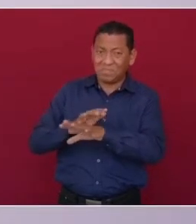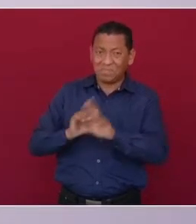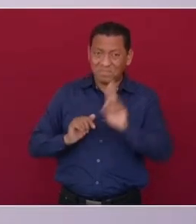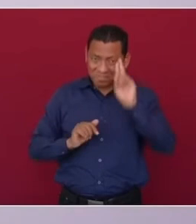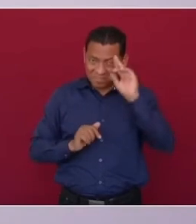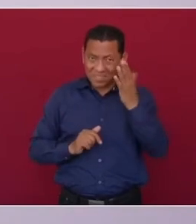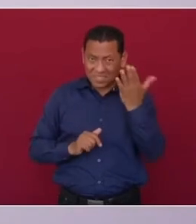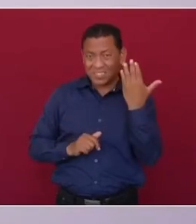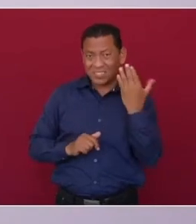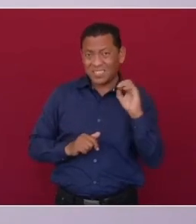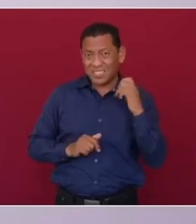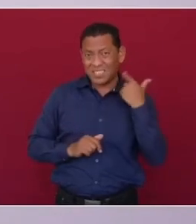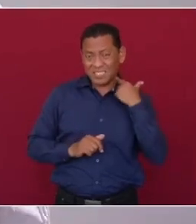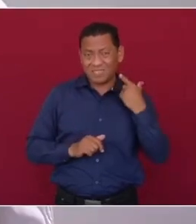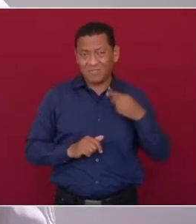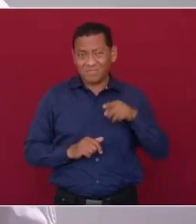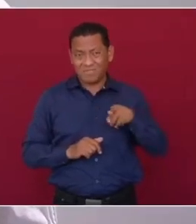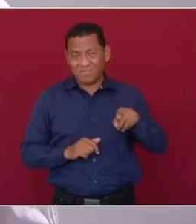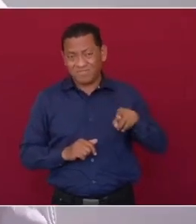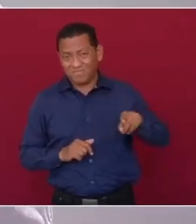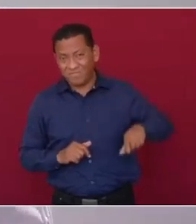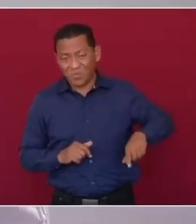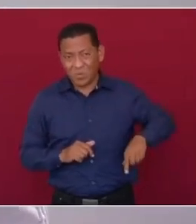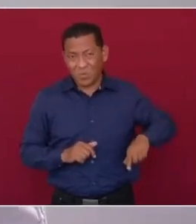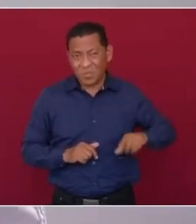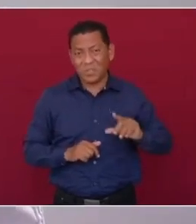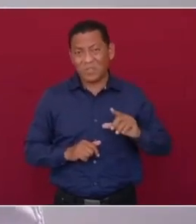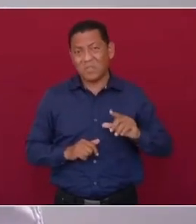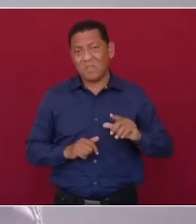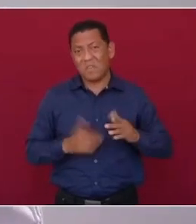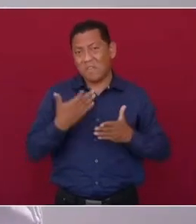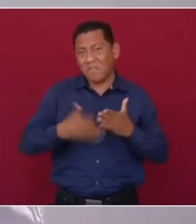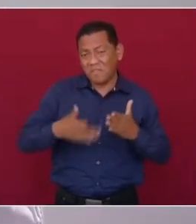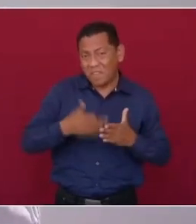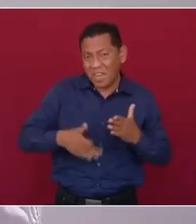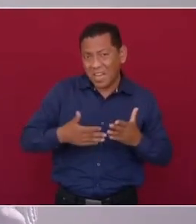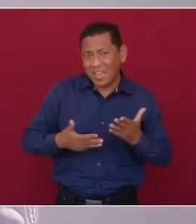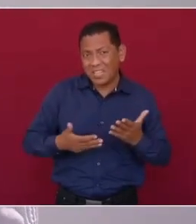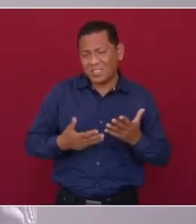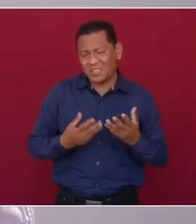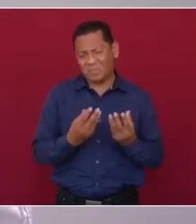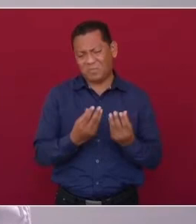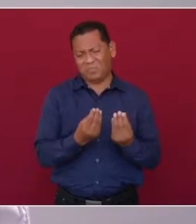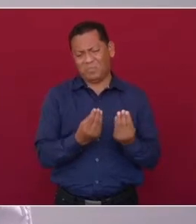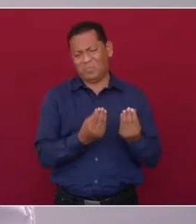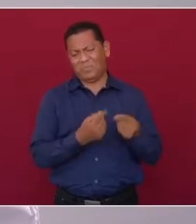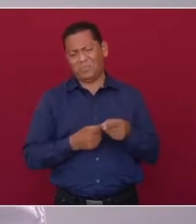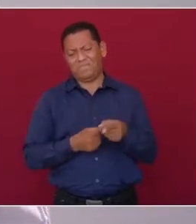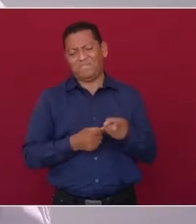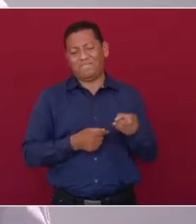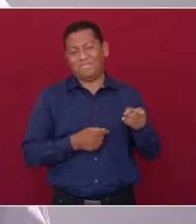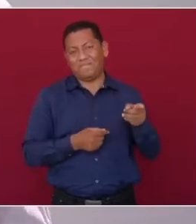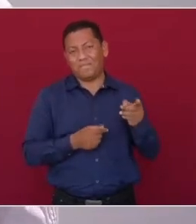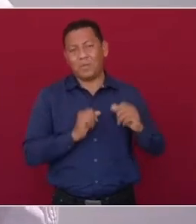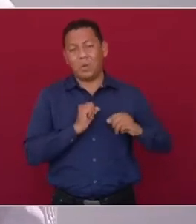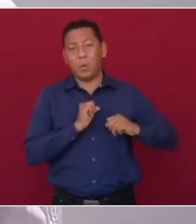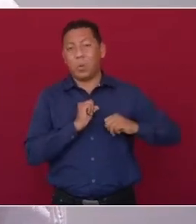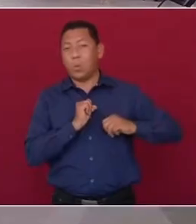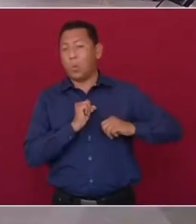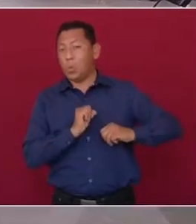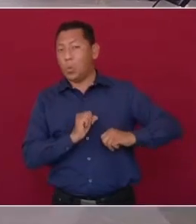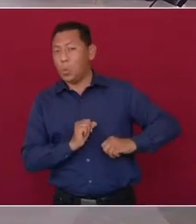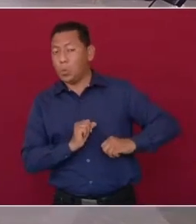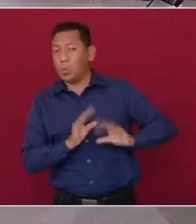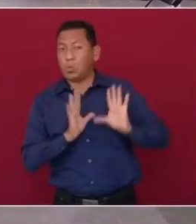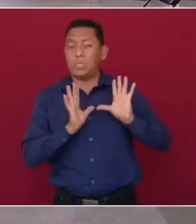atrasada, retrógrada y antipatriota de una buena cantidad de legisladores y de